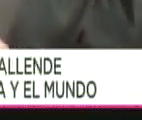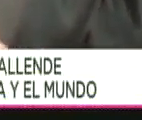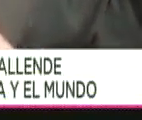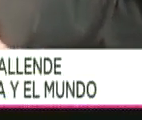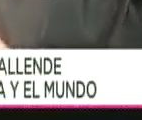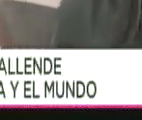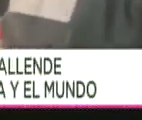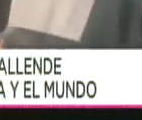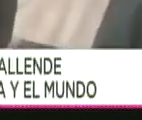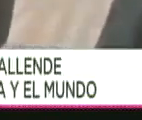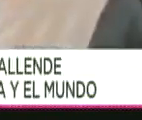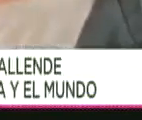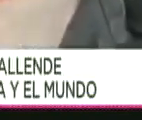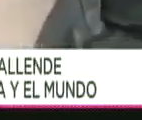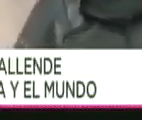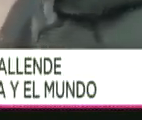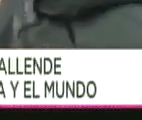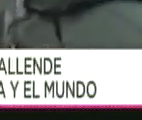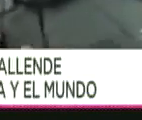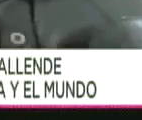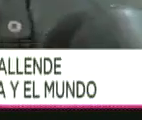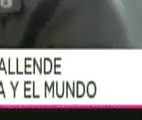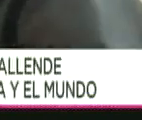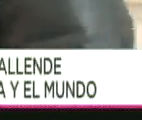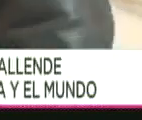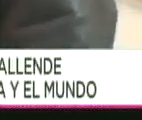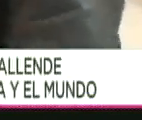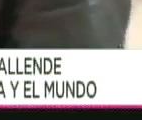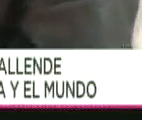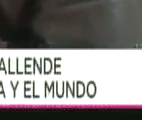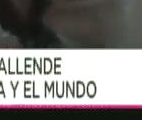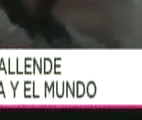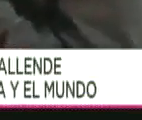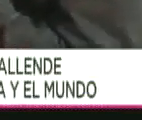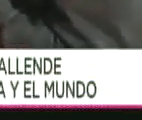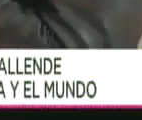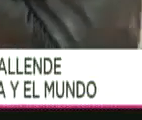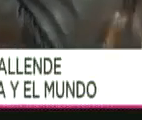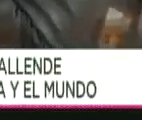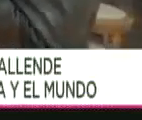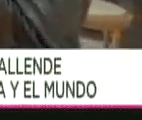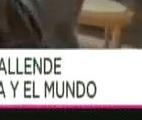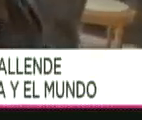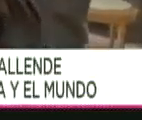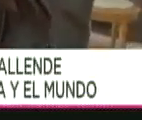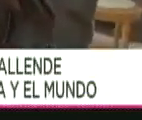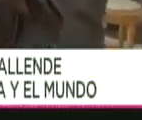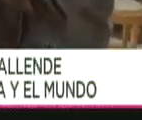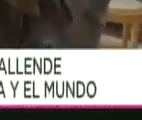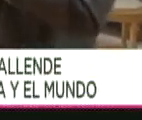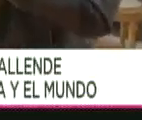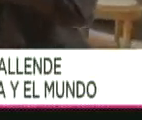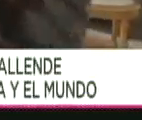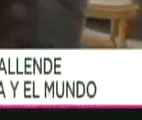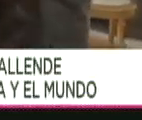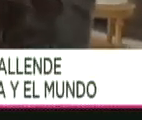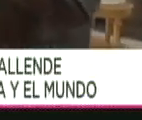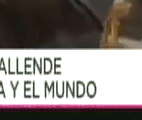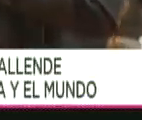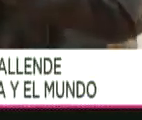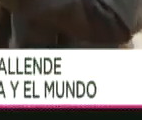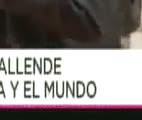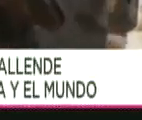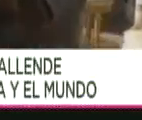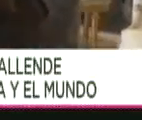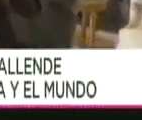por decirlo así, que en América Latina han habido, ¿no? Todos estos gobiernos de izquierda, progresistas, y con este oleaje que va y